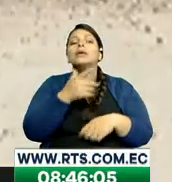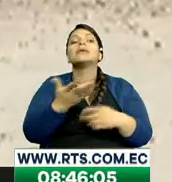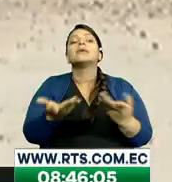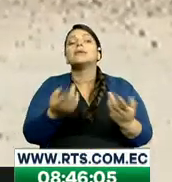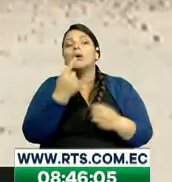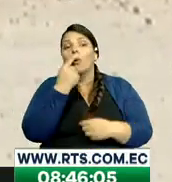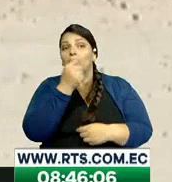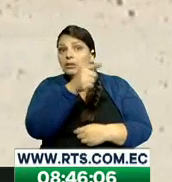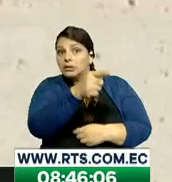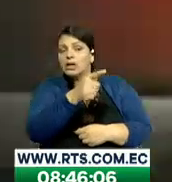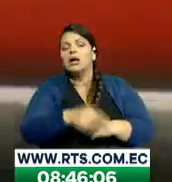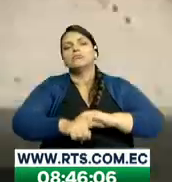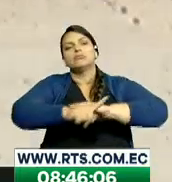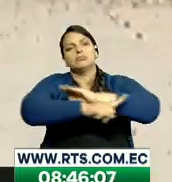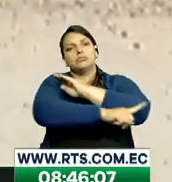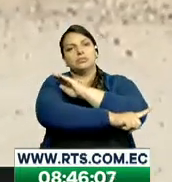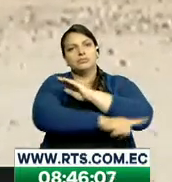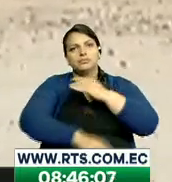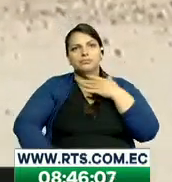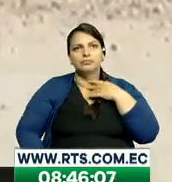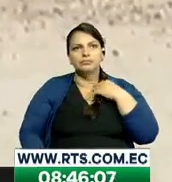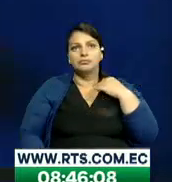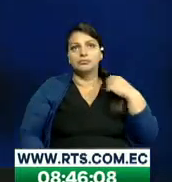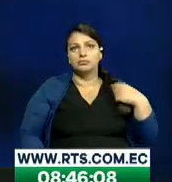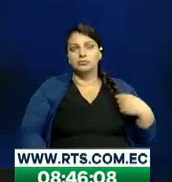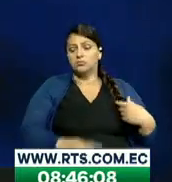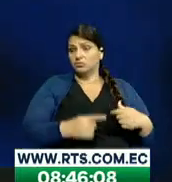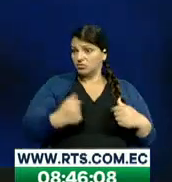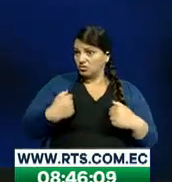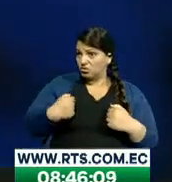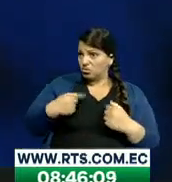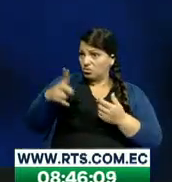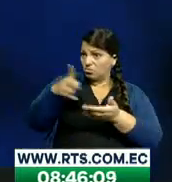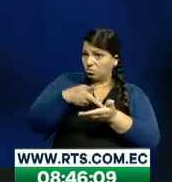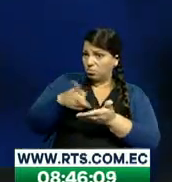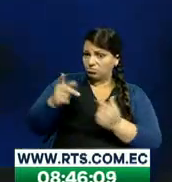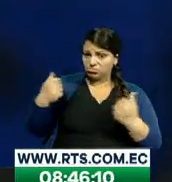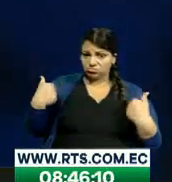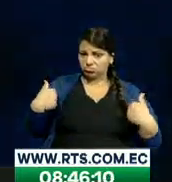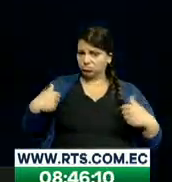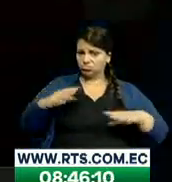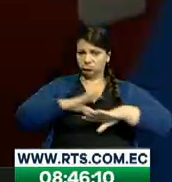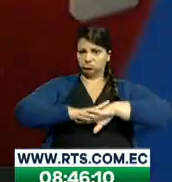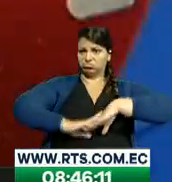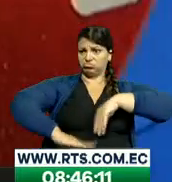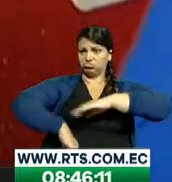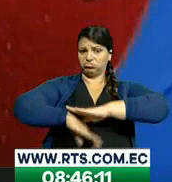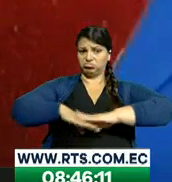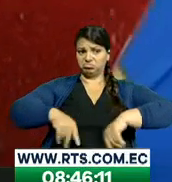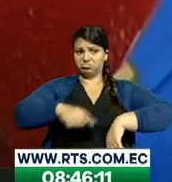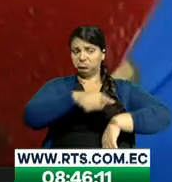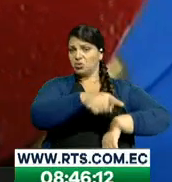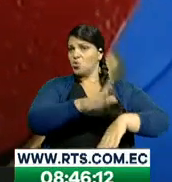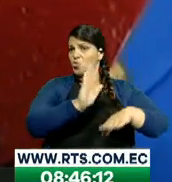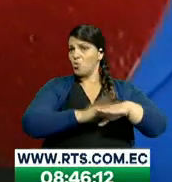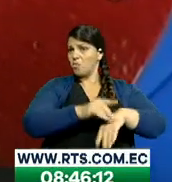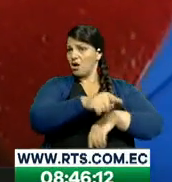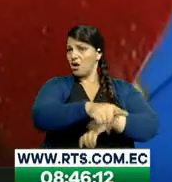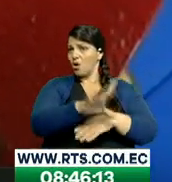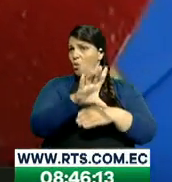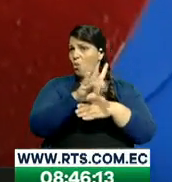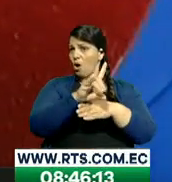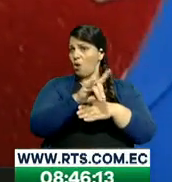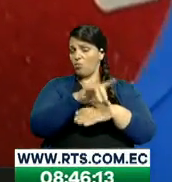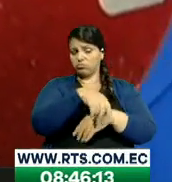a su mascota de raza callejera, hacerse responsable de las heridas en el infante. Y el dueño del perro me dijo que él